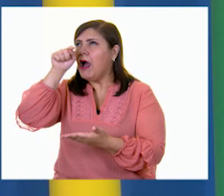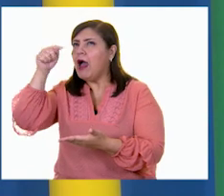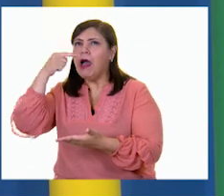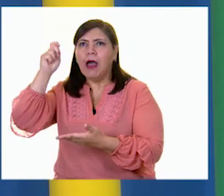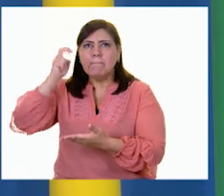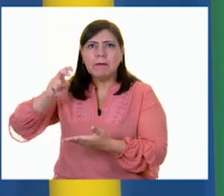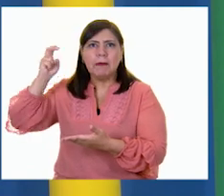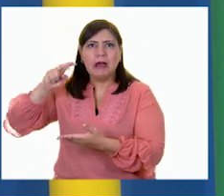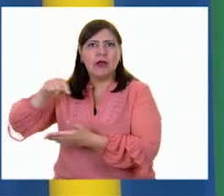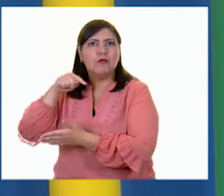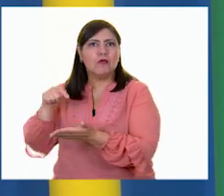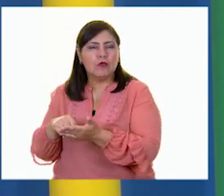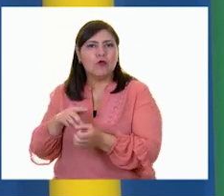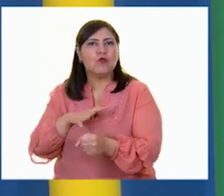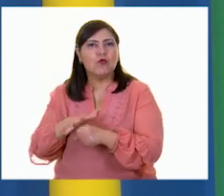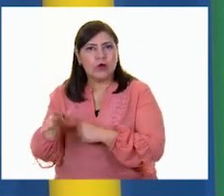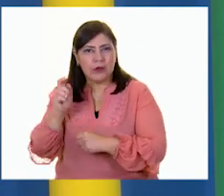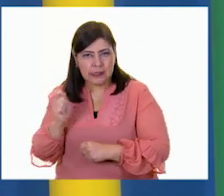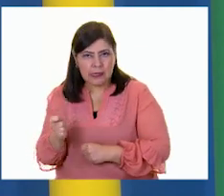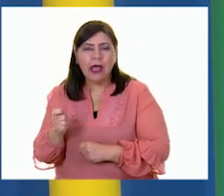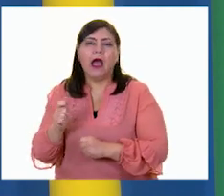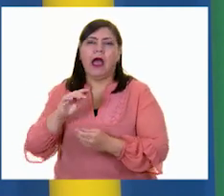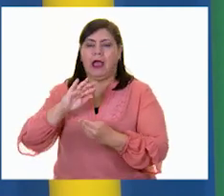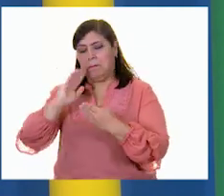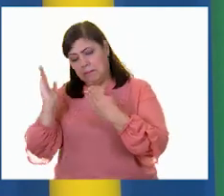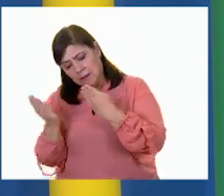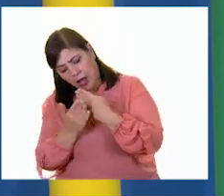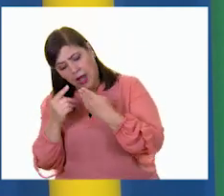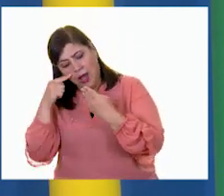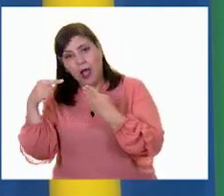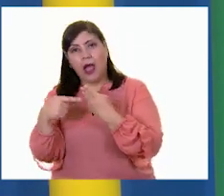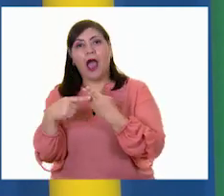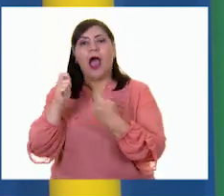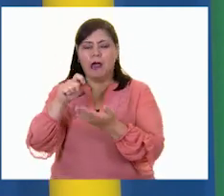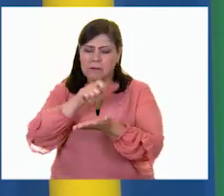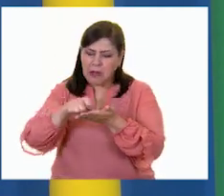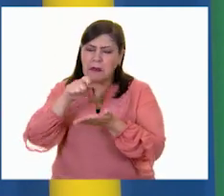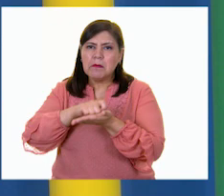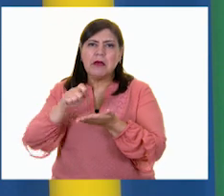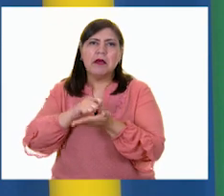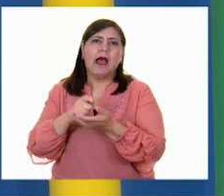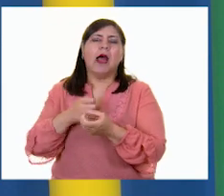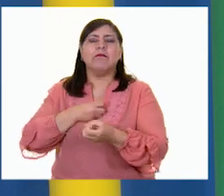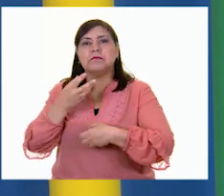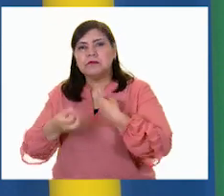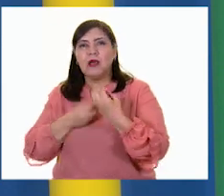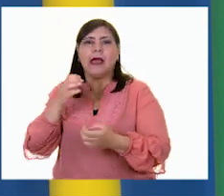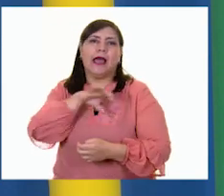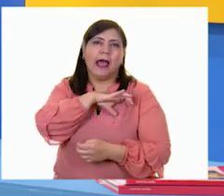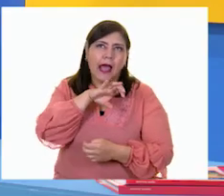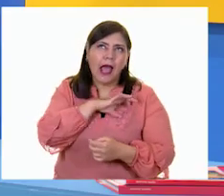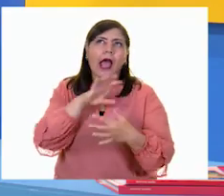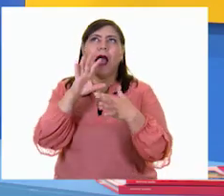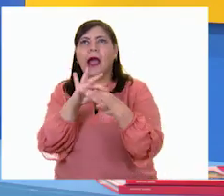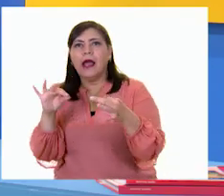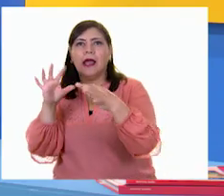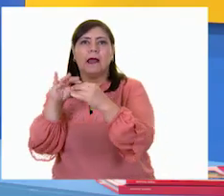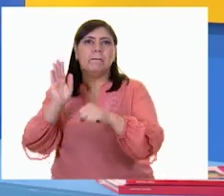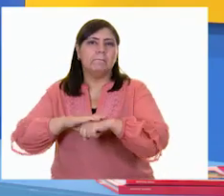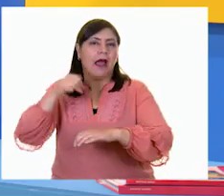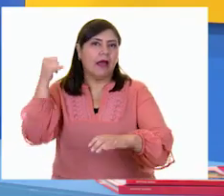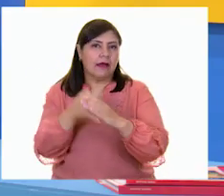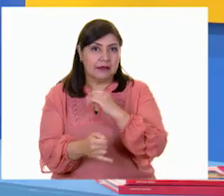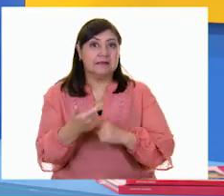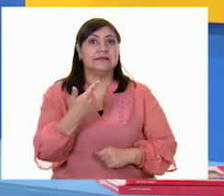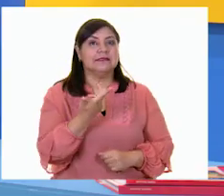visita, sino que en la parte posterior me platica una experiencia especial y así me expresa su cariño también. Qué